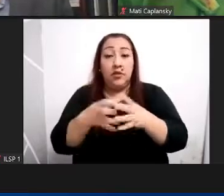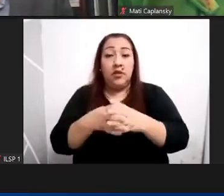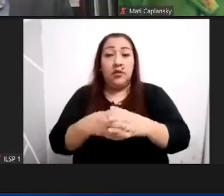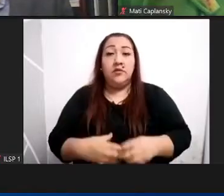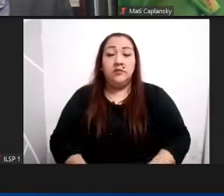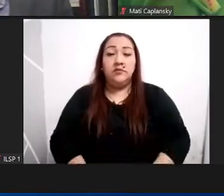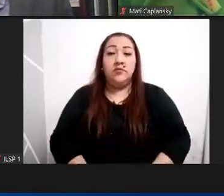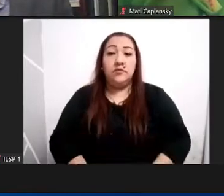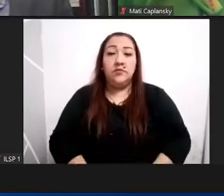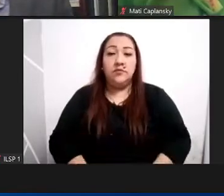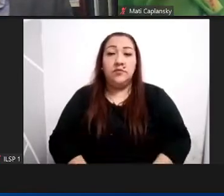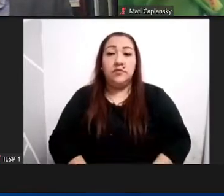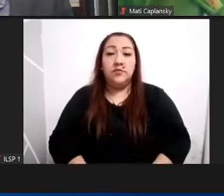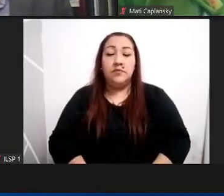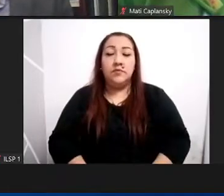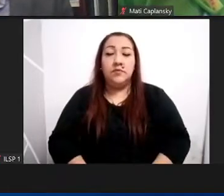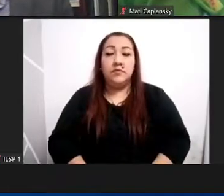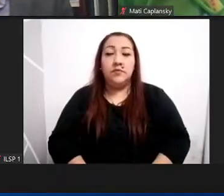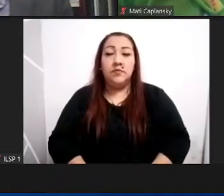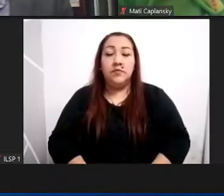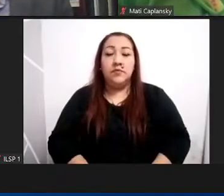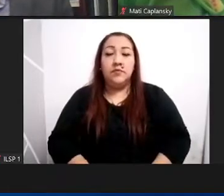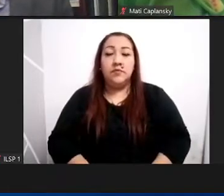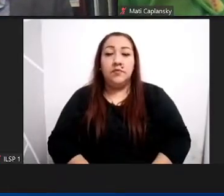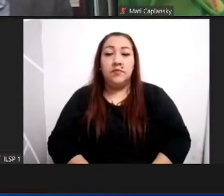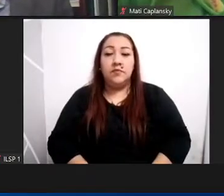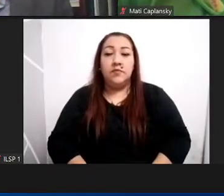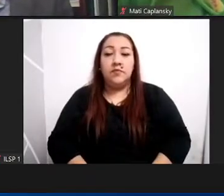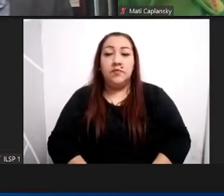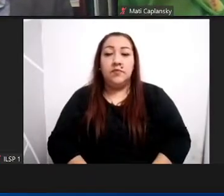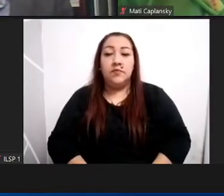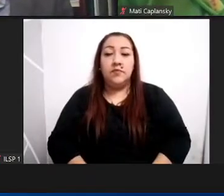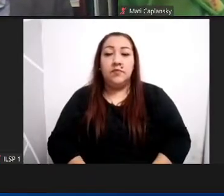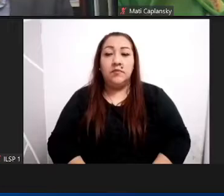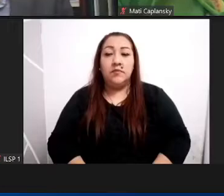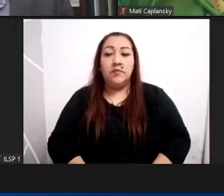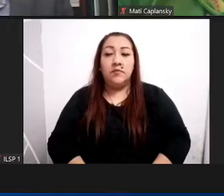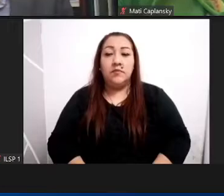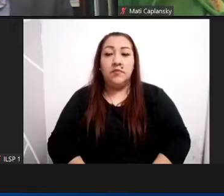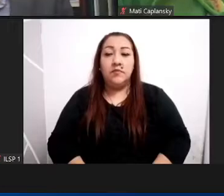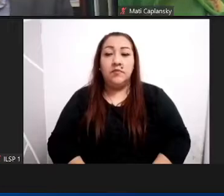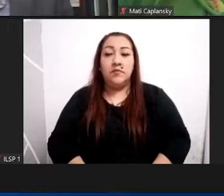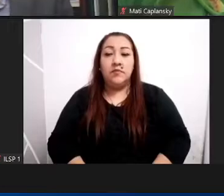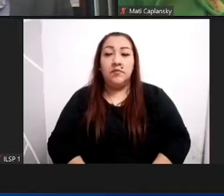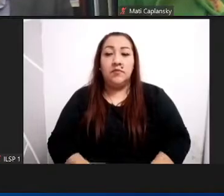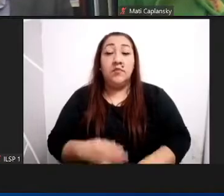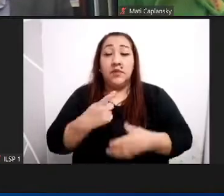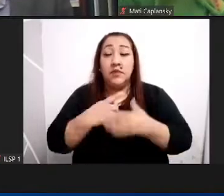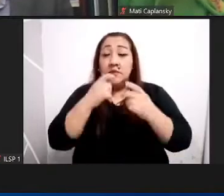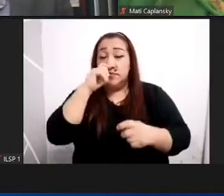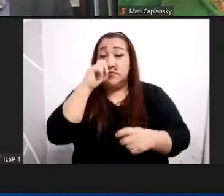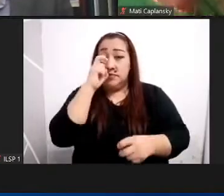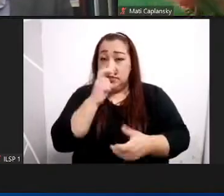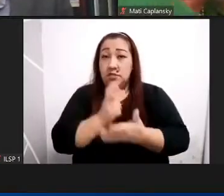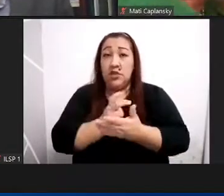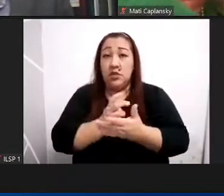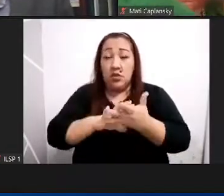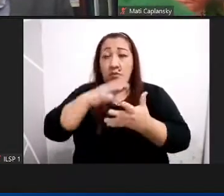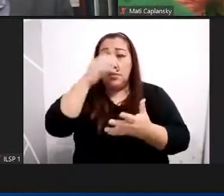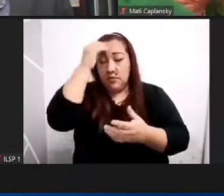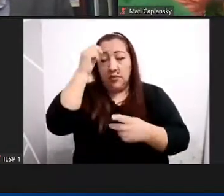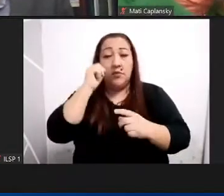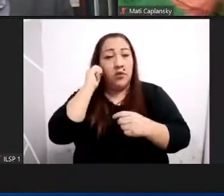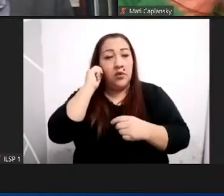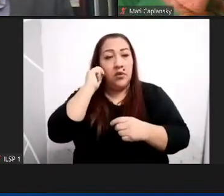lenguaje serio, pero comprensible, ¿no? Y sobre todo dando voz a los que no